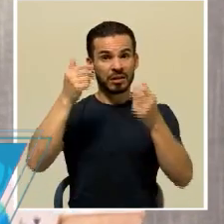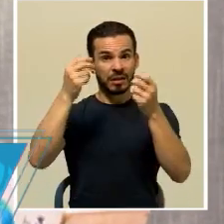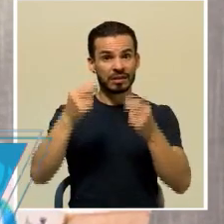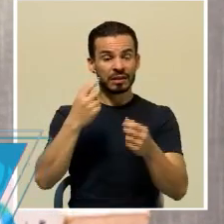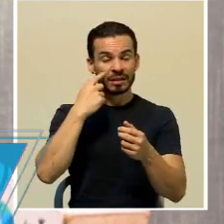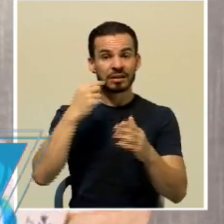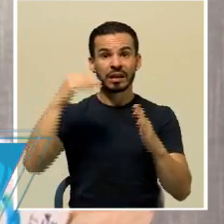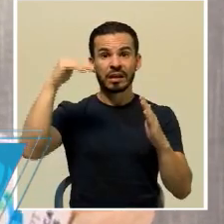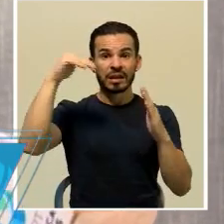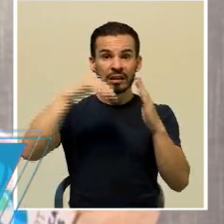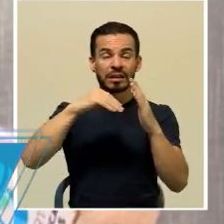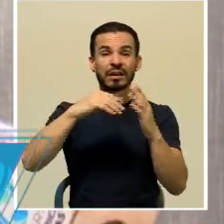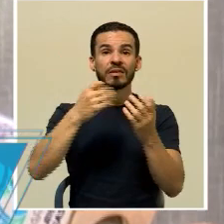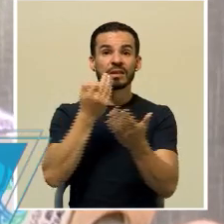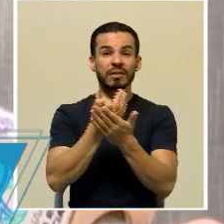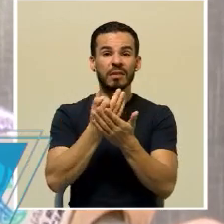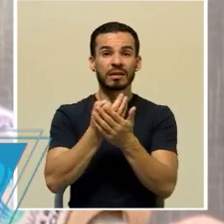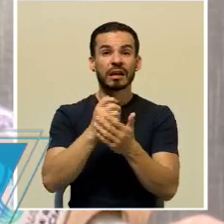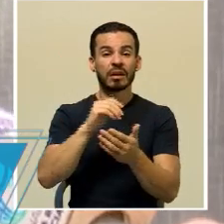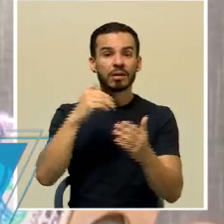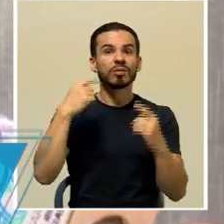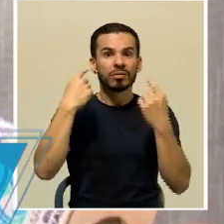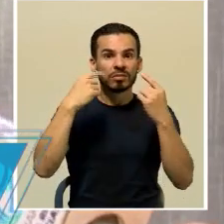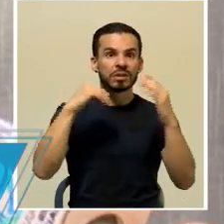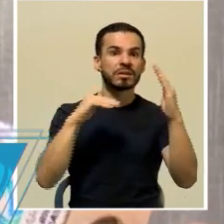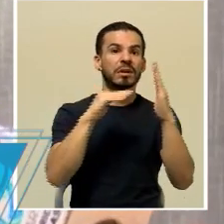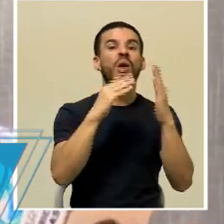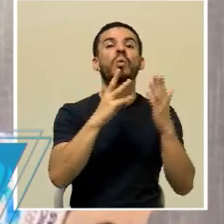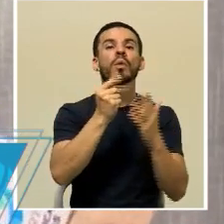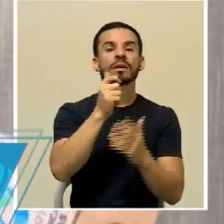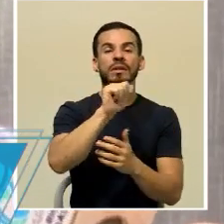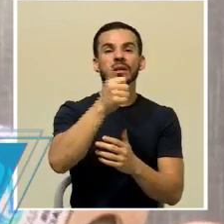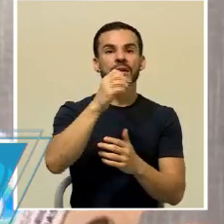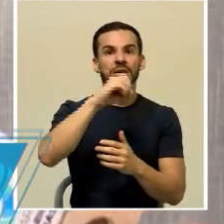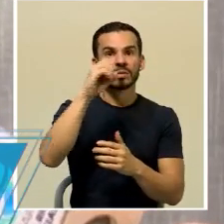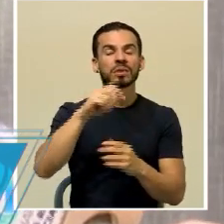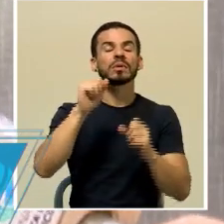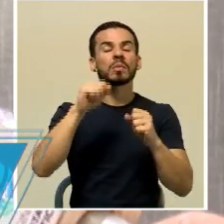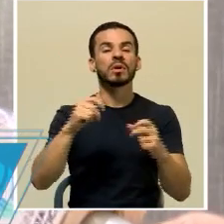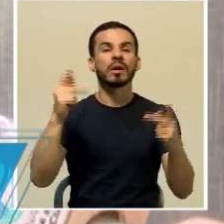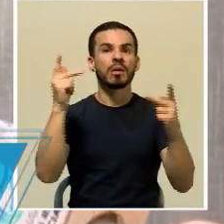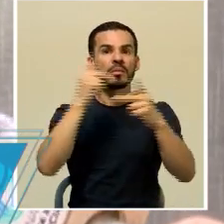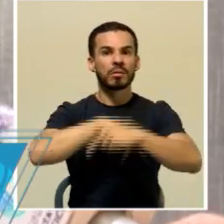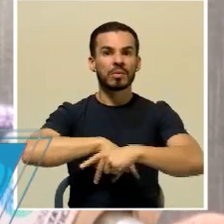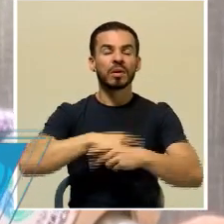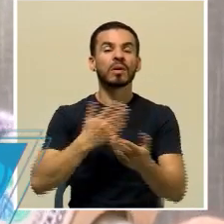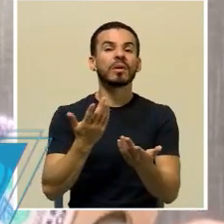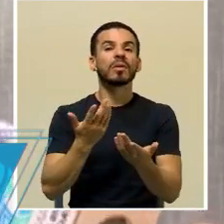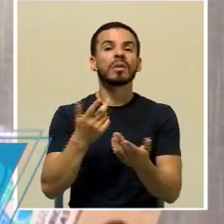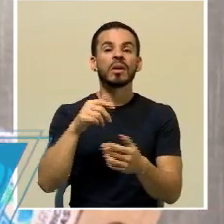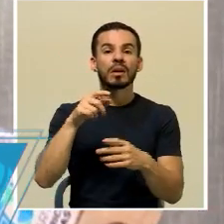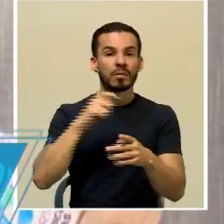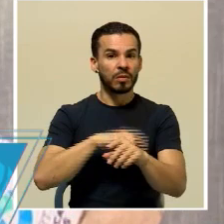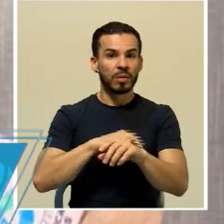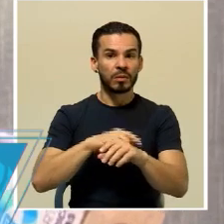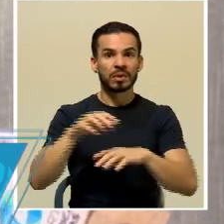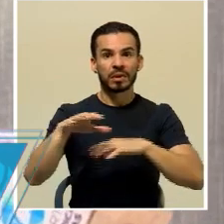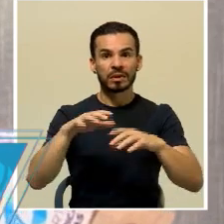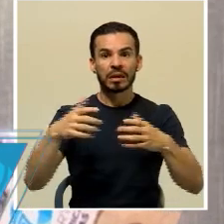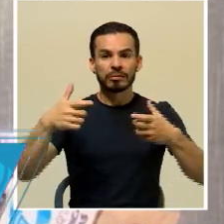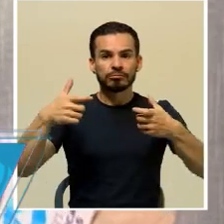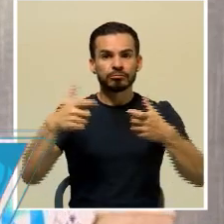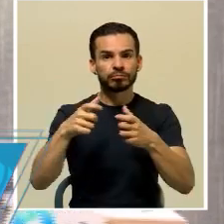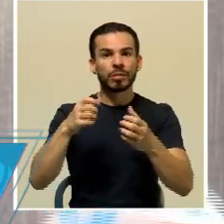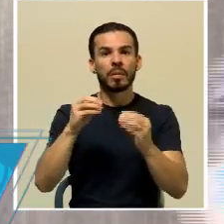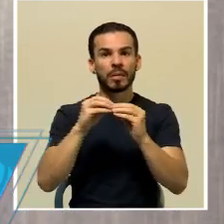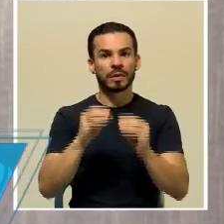que el déficit fiscal podría llegar incluso al 10% este año y podría empeorarse en el momento en que la actividad económica se contraiga